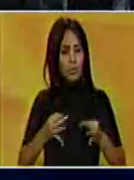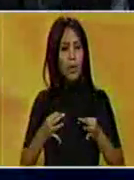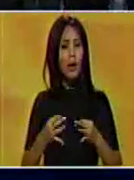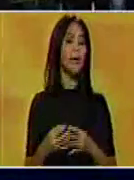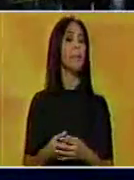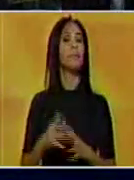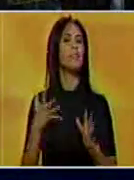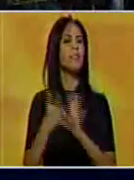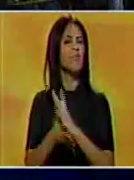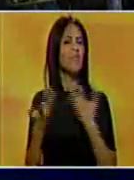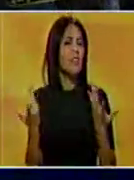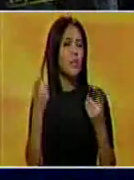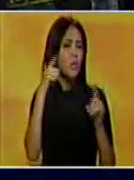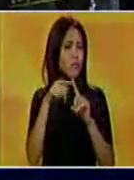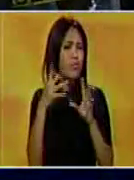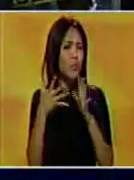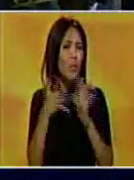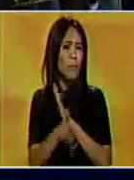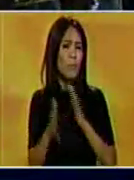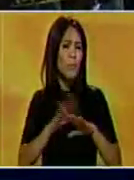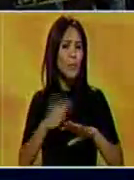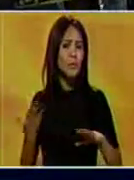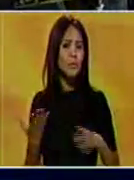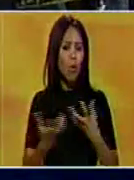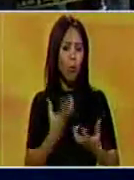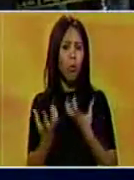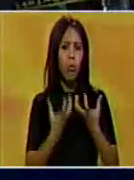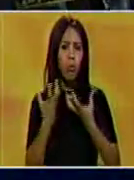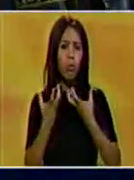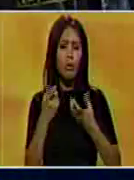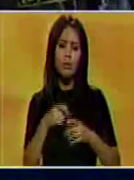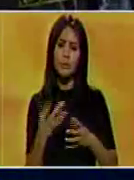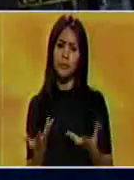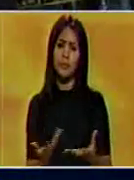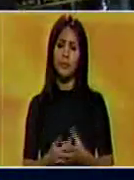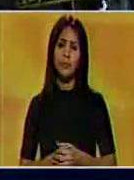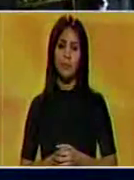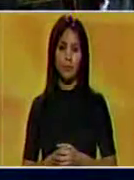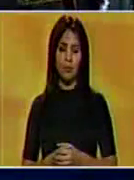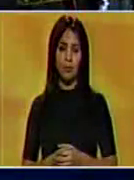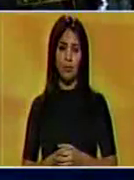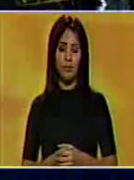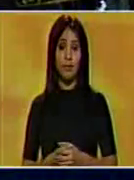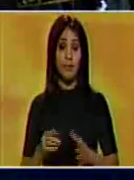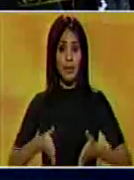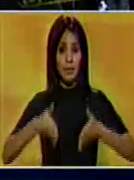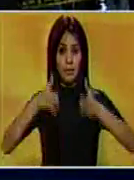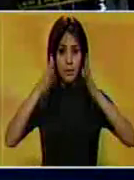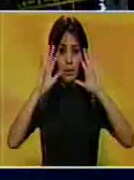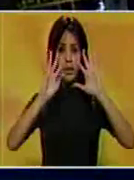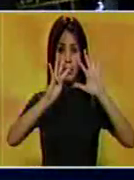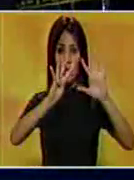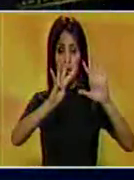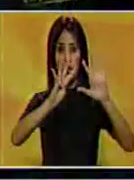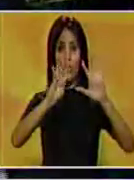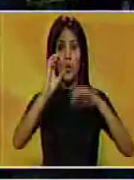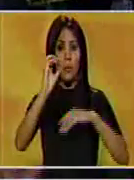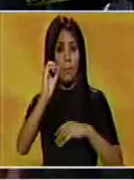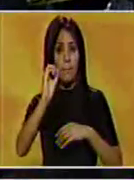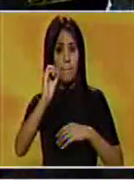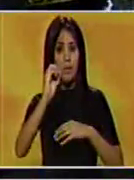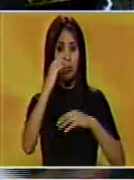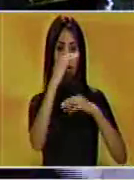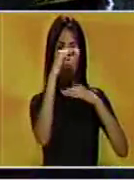determinar exactamente cuáles fueron las causas que originaron este incendio. Este es un edificio que tiene 90 apartamentos